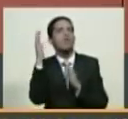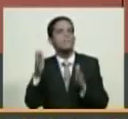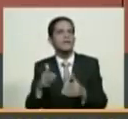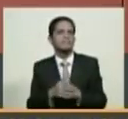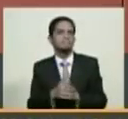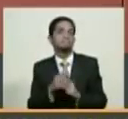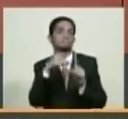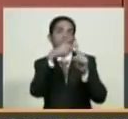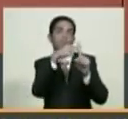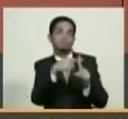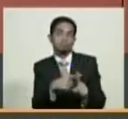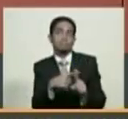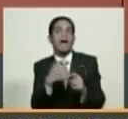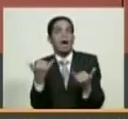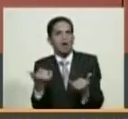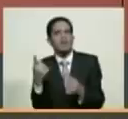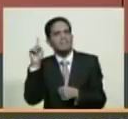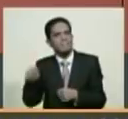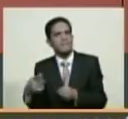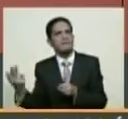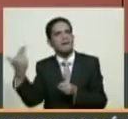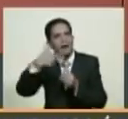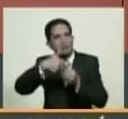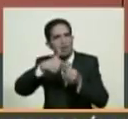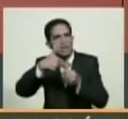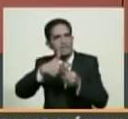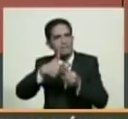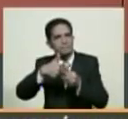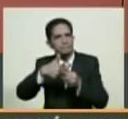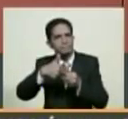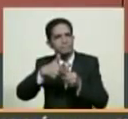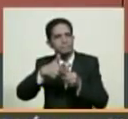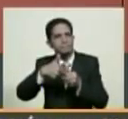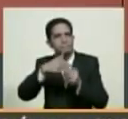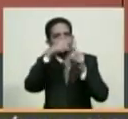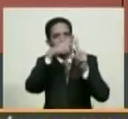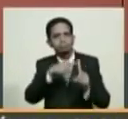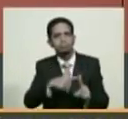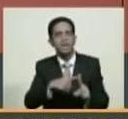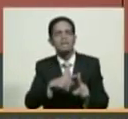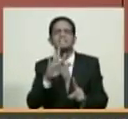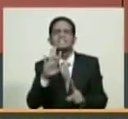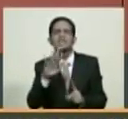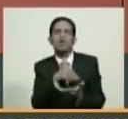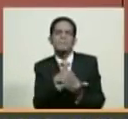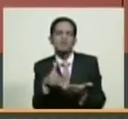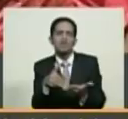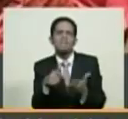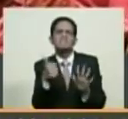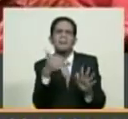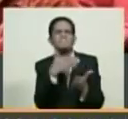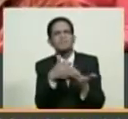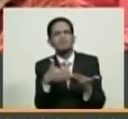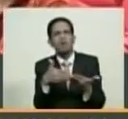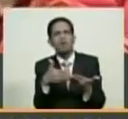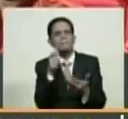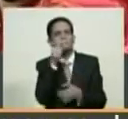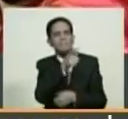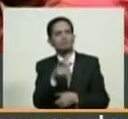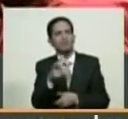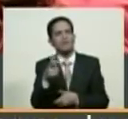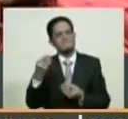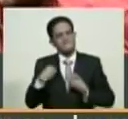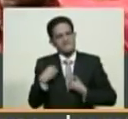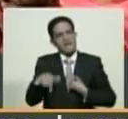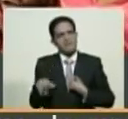a esto el subsidio de la gasolina para 5.600.000 colombianos, para 6 millones y medio de hermanos ecuatorianos, peruanos